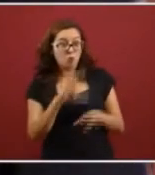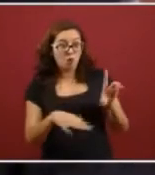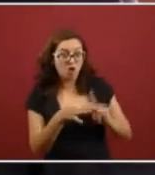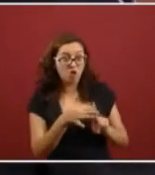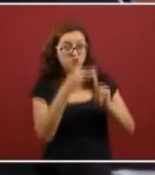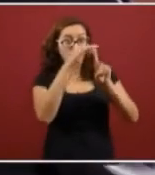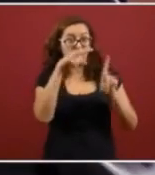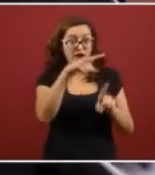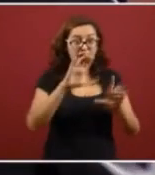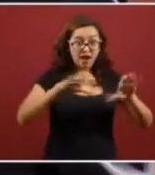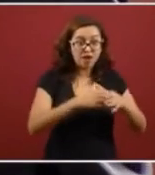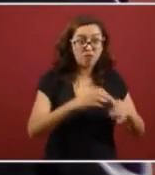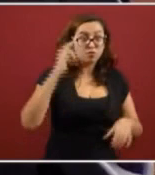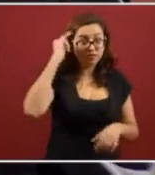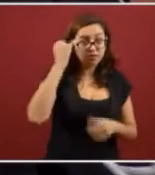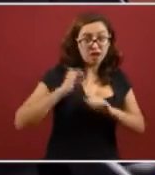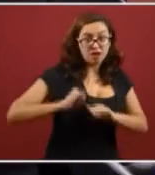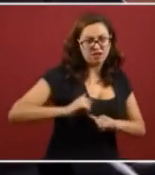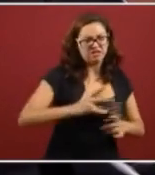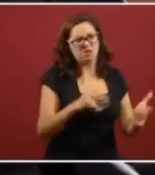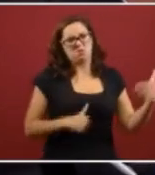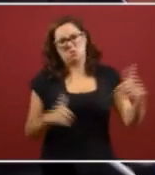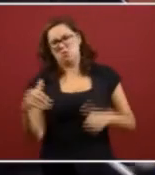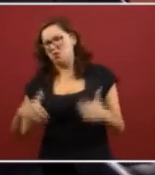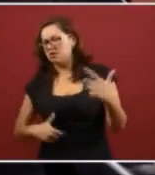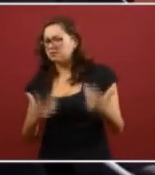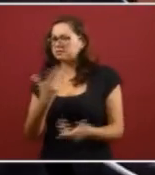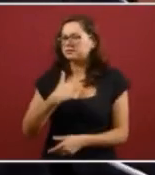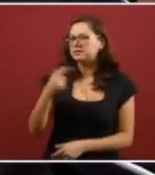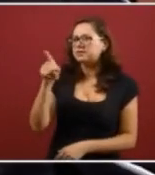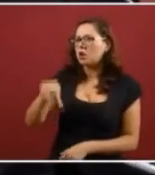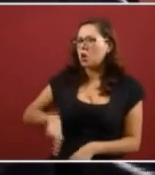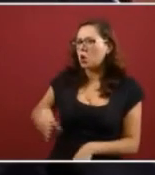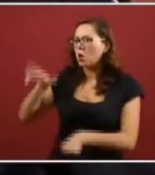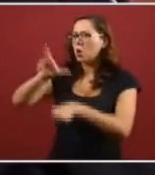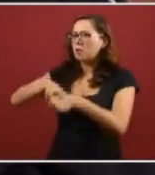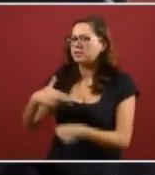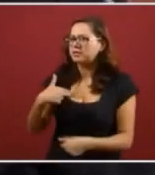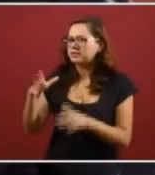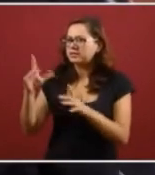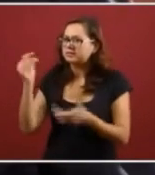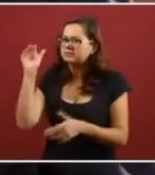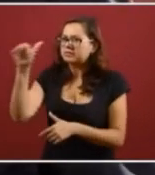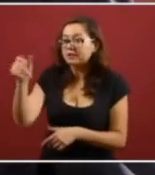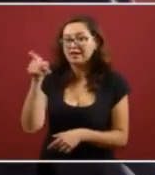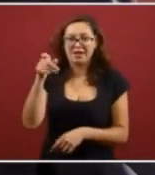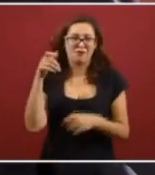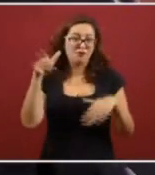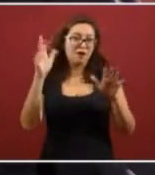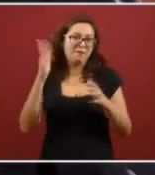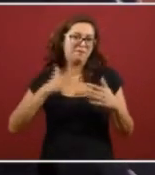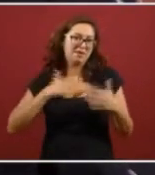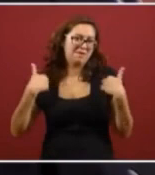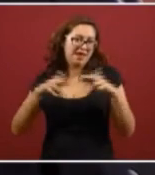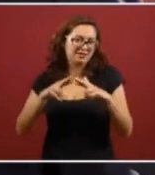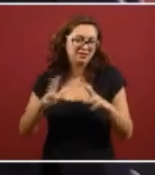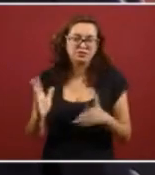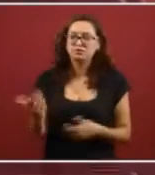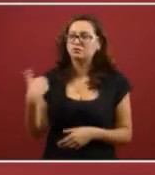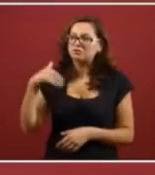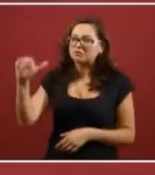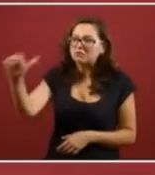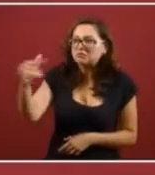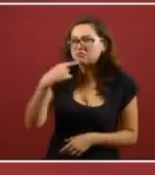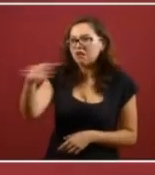manifestaron and they manifested con el gobernador with the governor entonces, mi maestro González Pedrero González Pérez